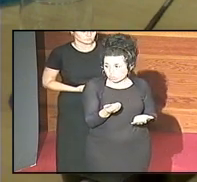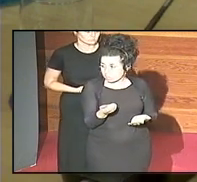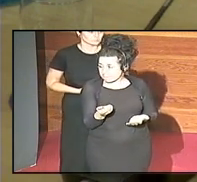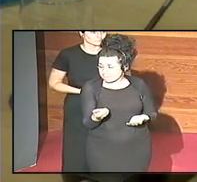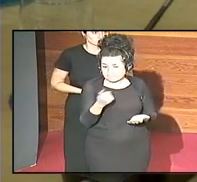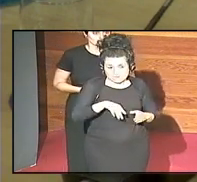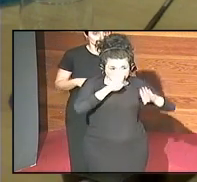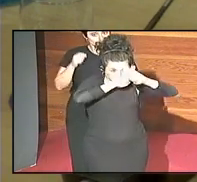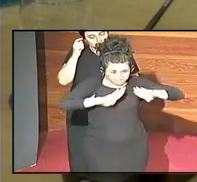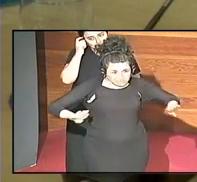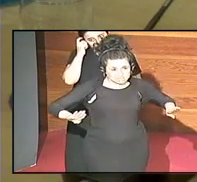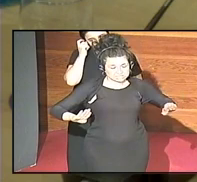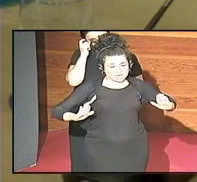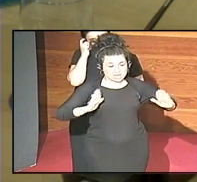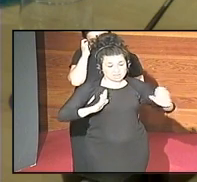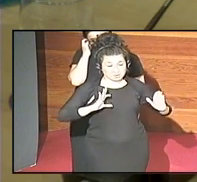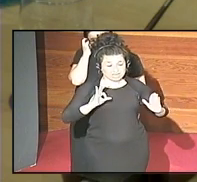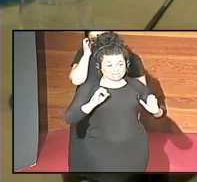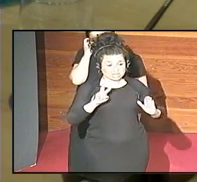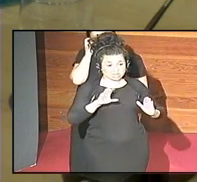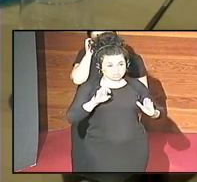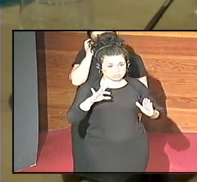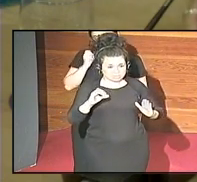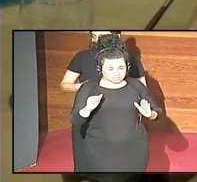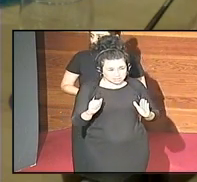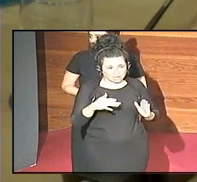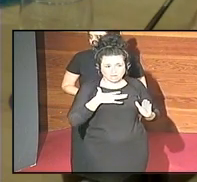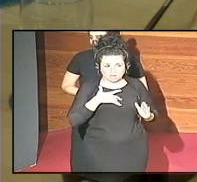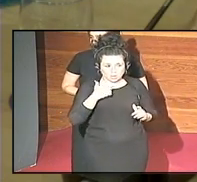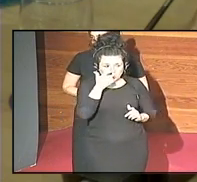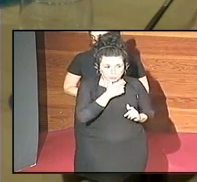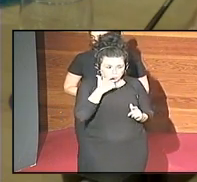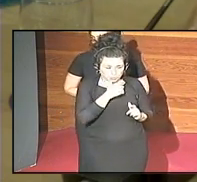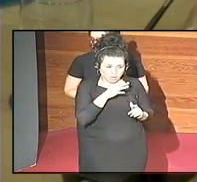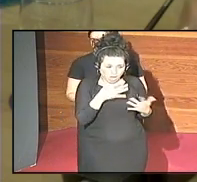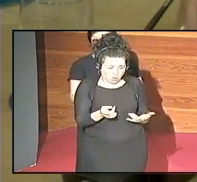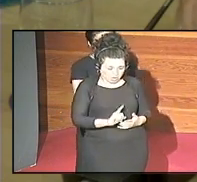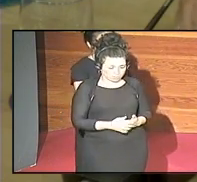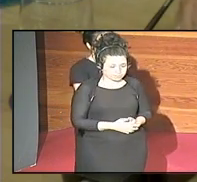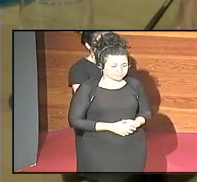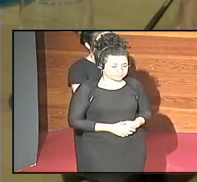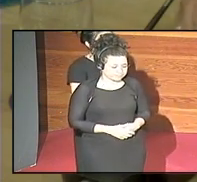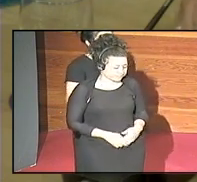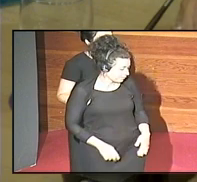de Afganistán, época soviética, tardaría en producirse, yo creo.